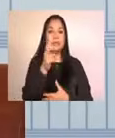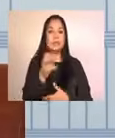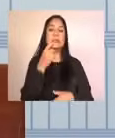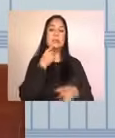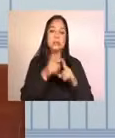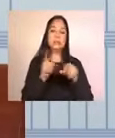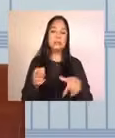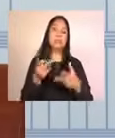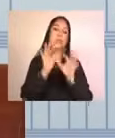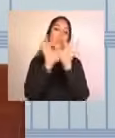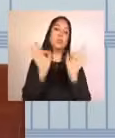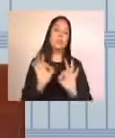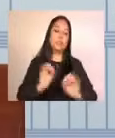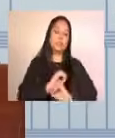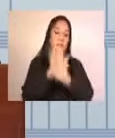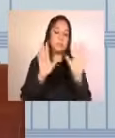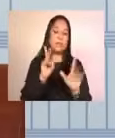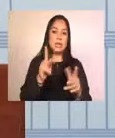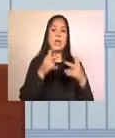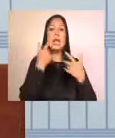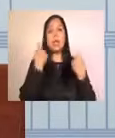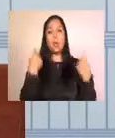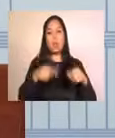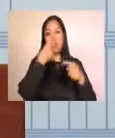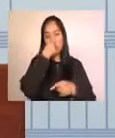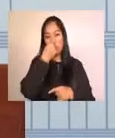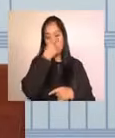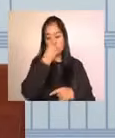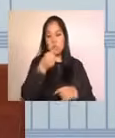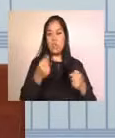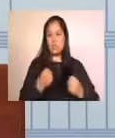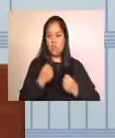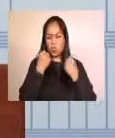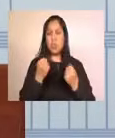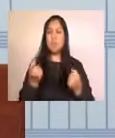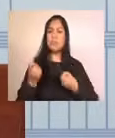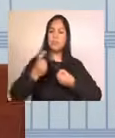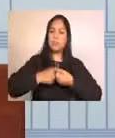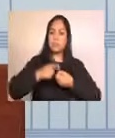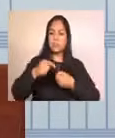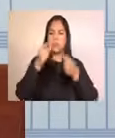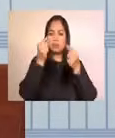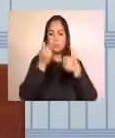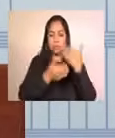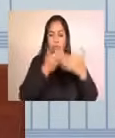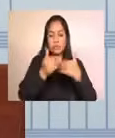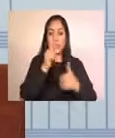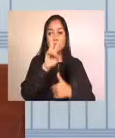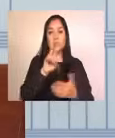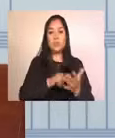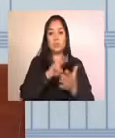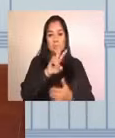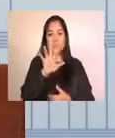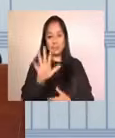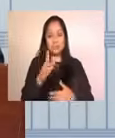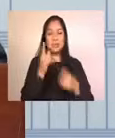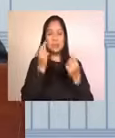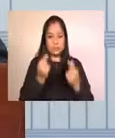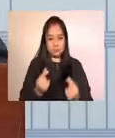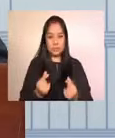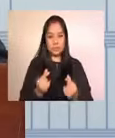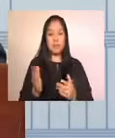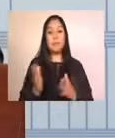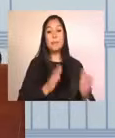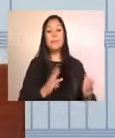de transparencia y anticorrupción fuerte dentro de la ejecución de 2025. Luego, también dentro